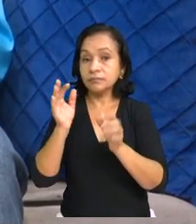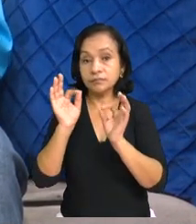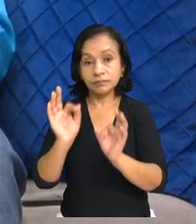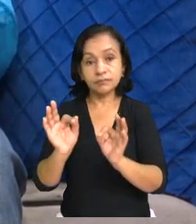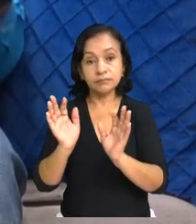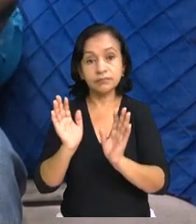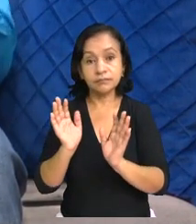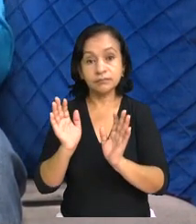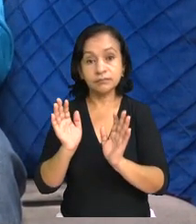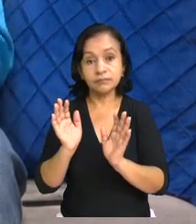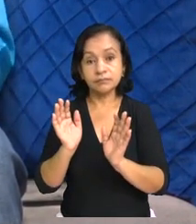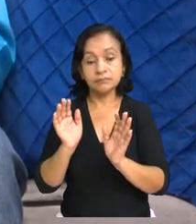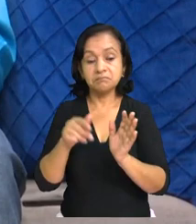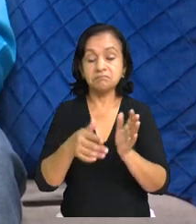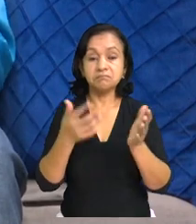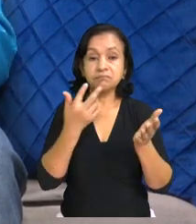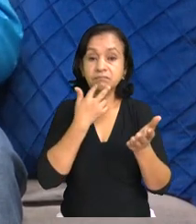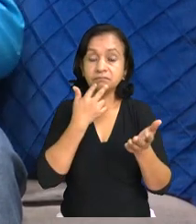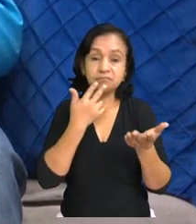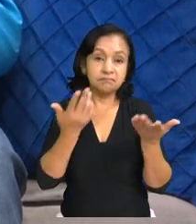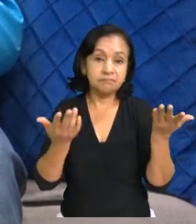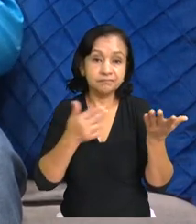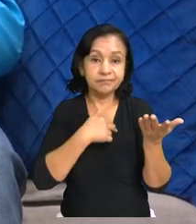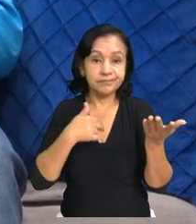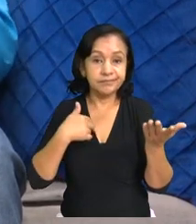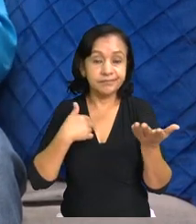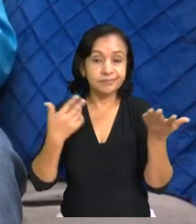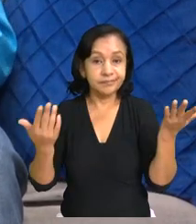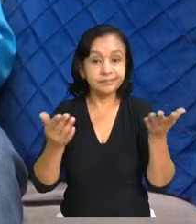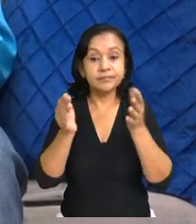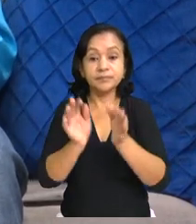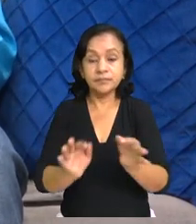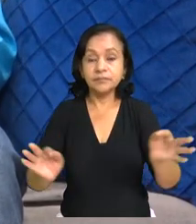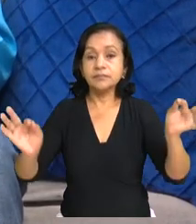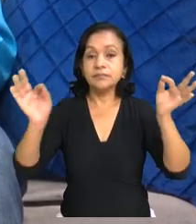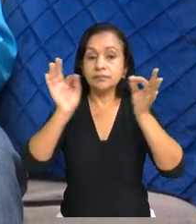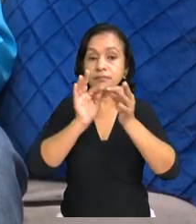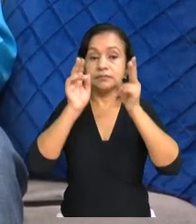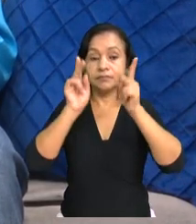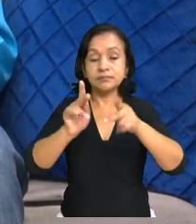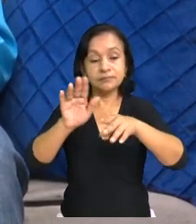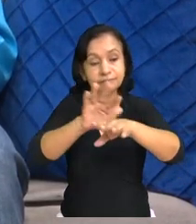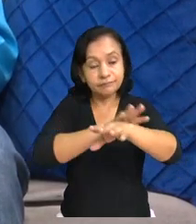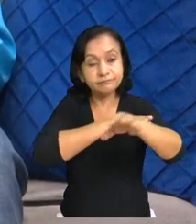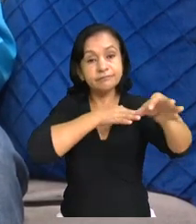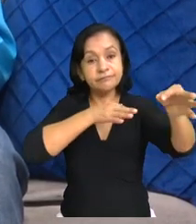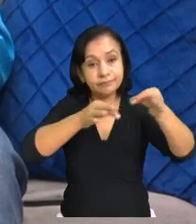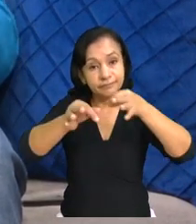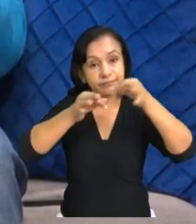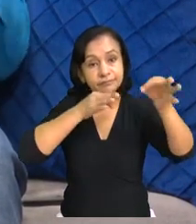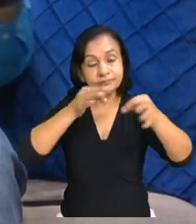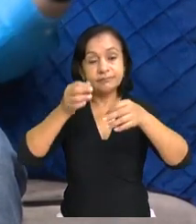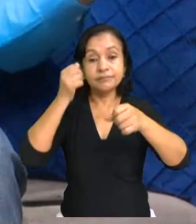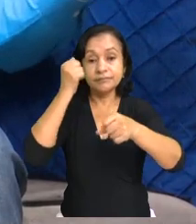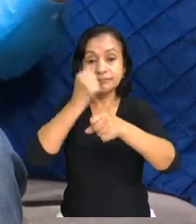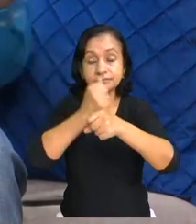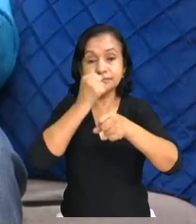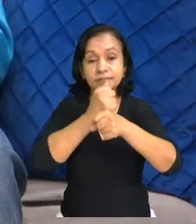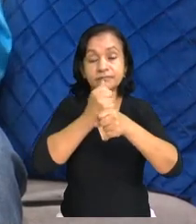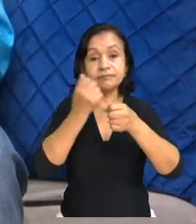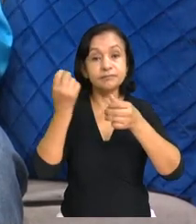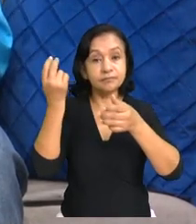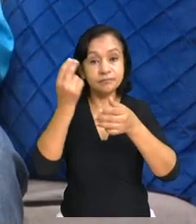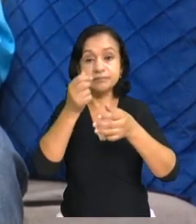pues prácticamente es como no hacer nada. Importante el proceso de sensibilización. Entiendo que tienen una línea de trabajo bastante específica sobre el